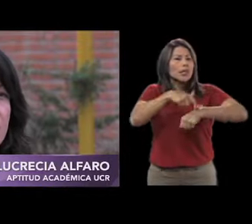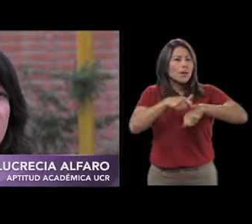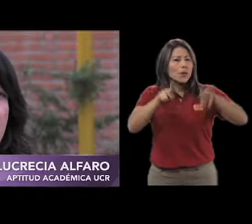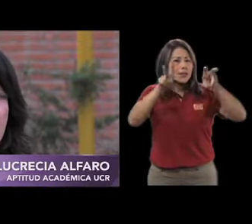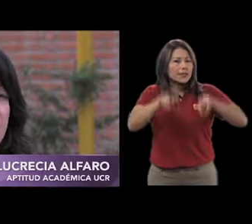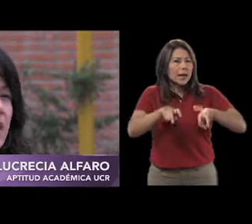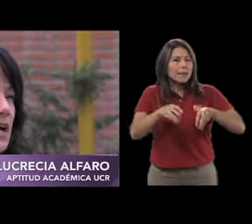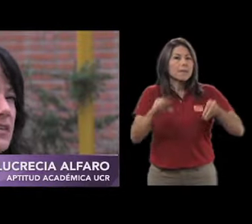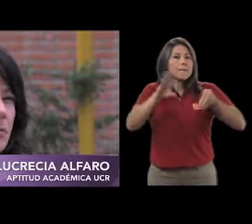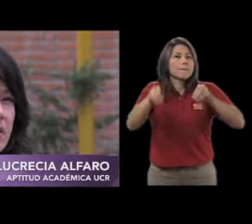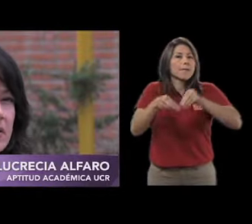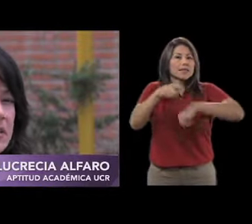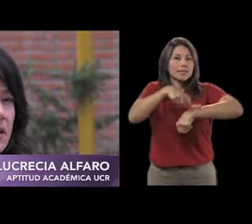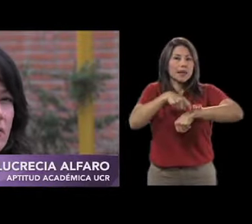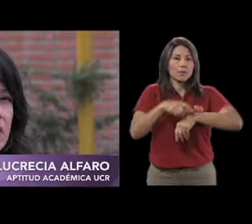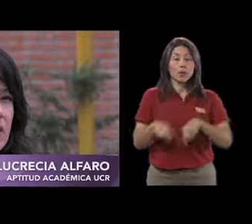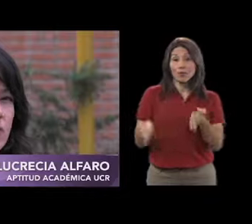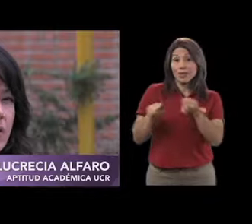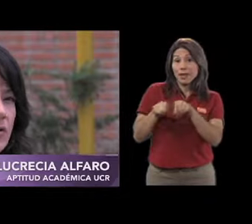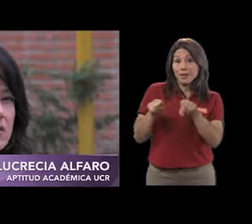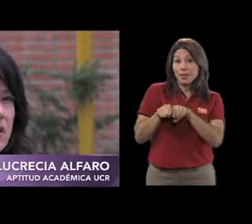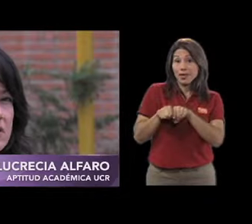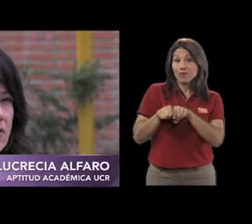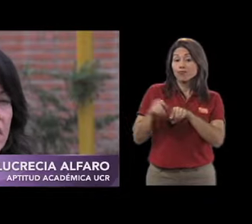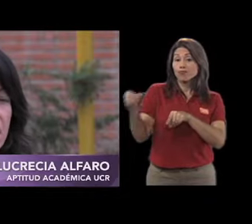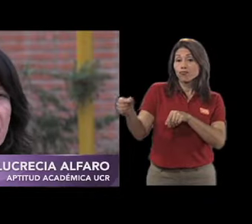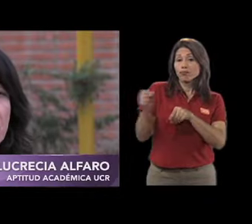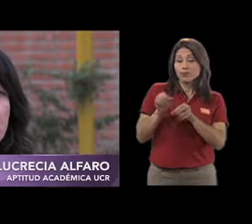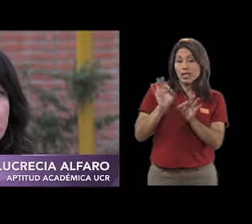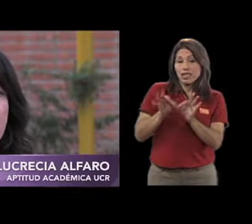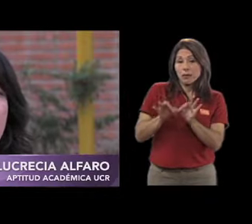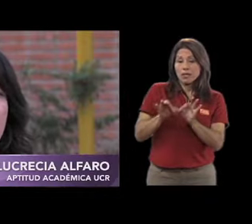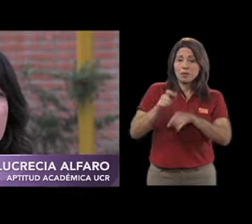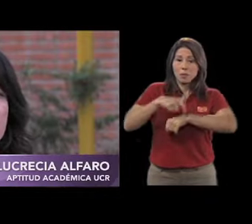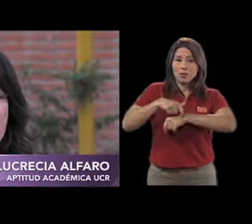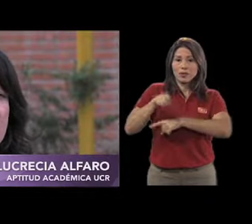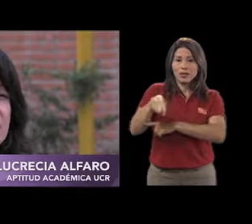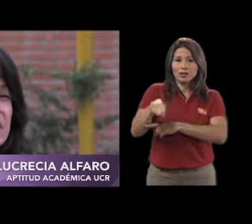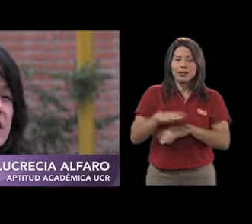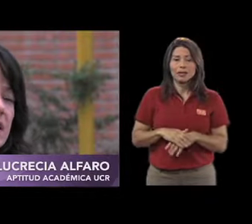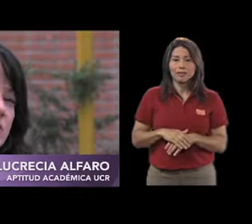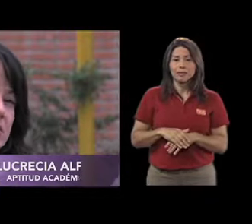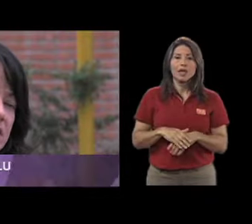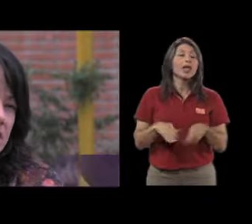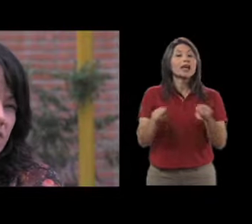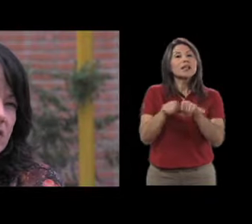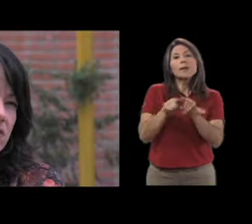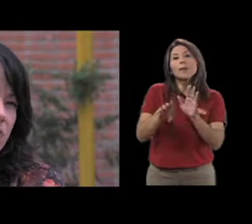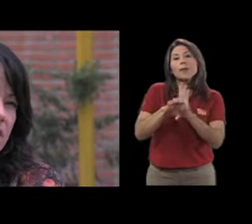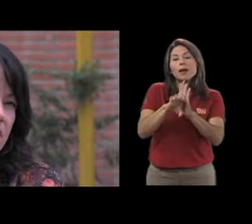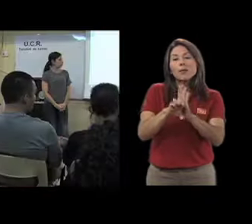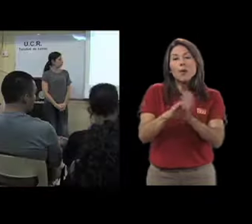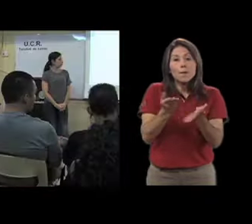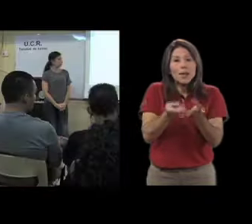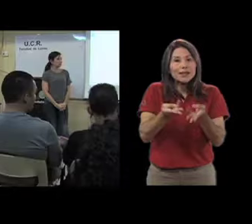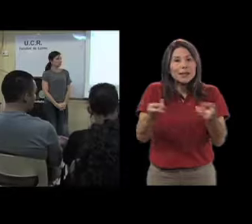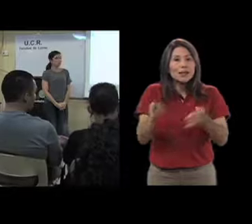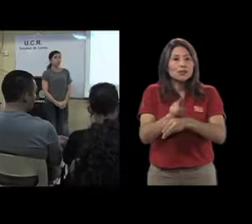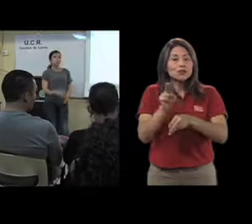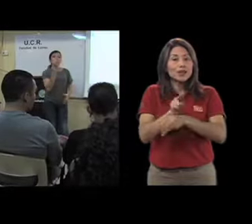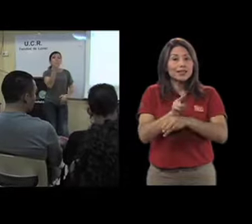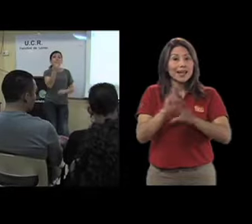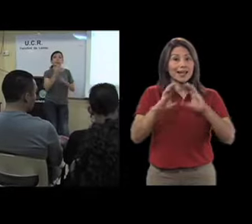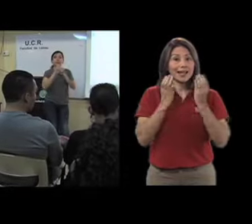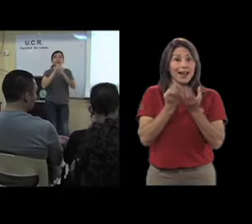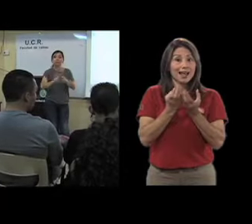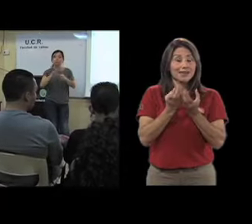examen, verificar que la intérprete esté durante los periodos en que se requiere, el hecho de que le faciliten las presentaciones o los materiales utilizados